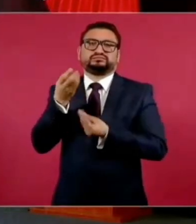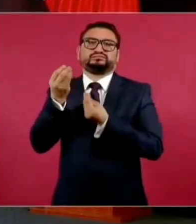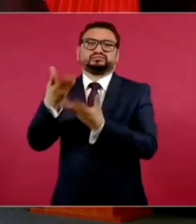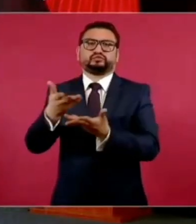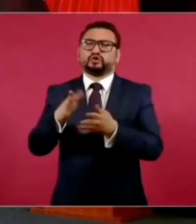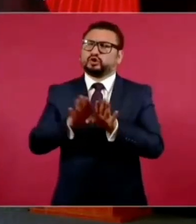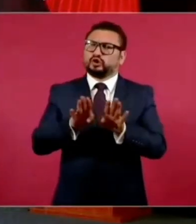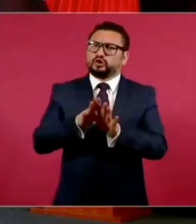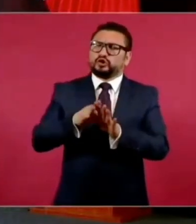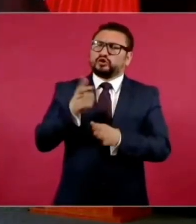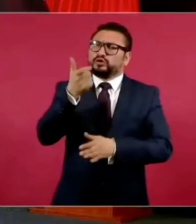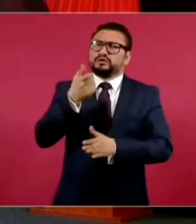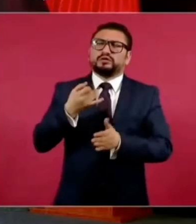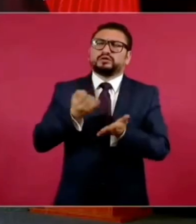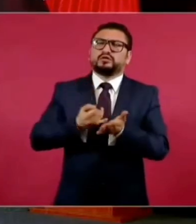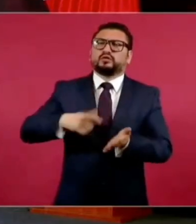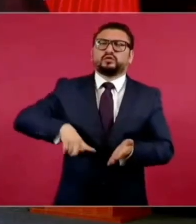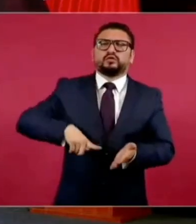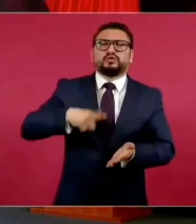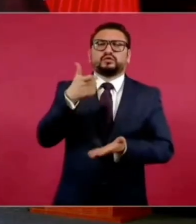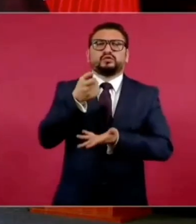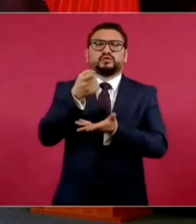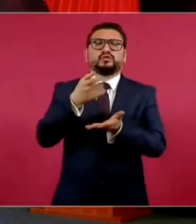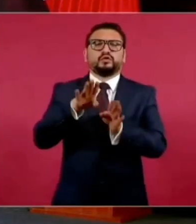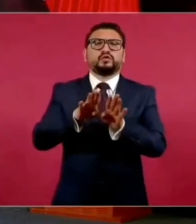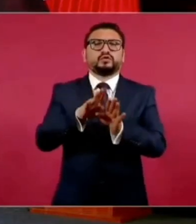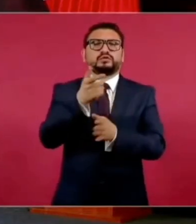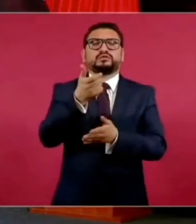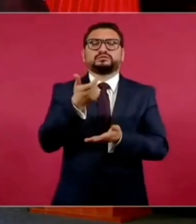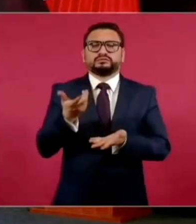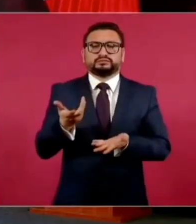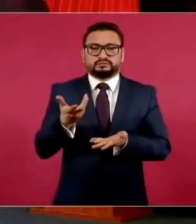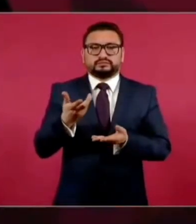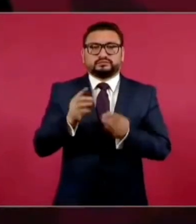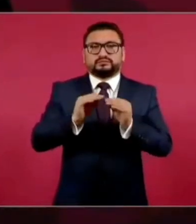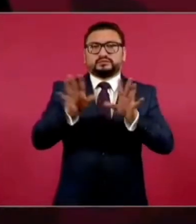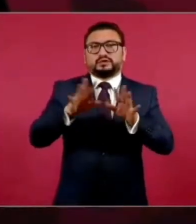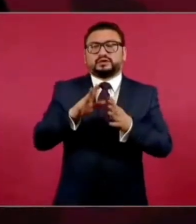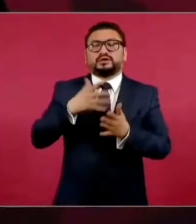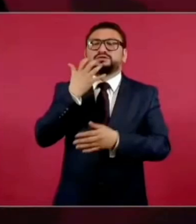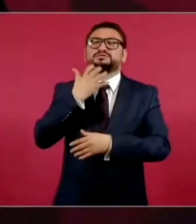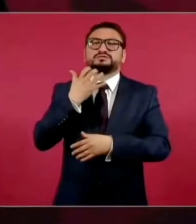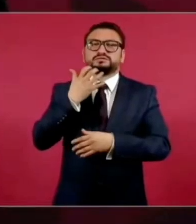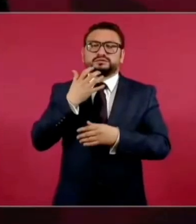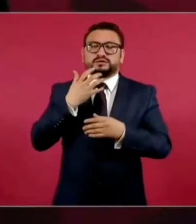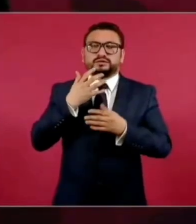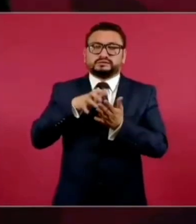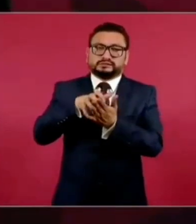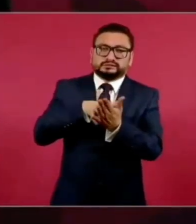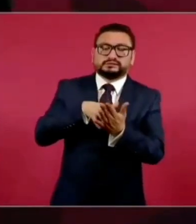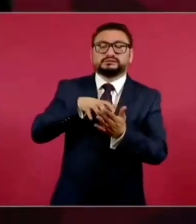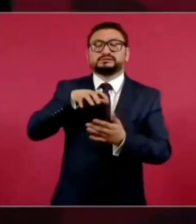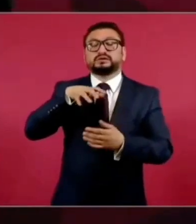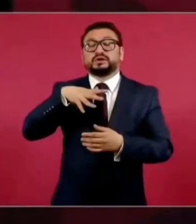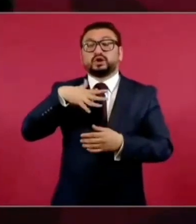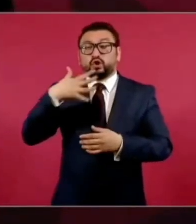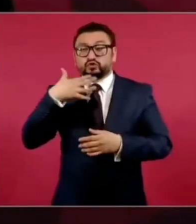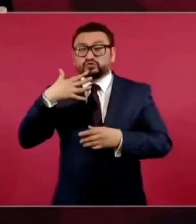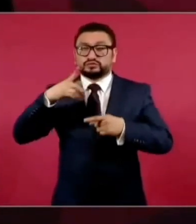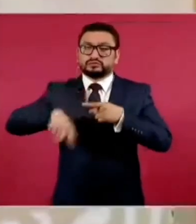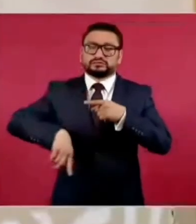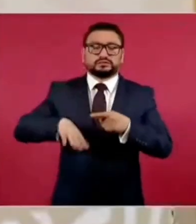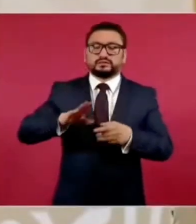el presupuesto para estas becas? Pues de no permitir la corrupción, de